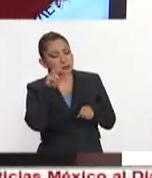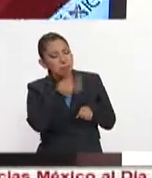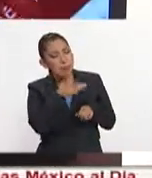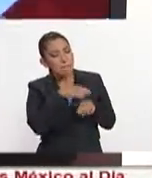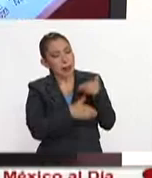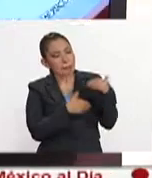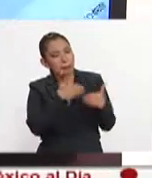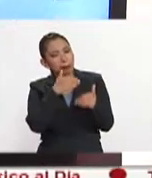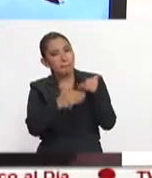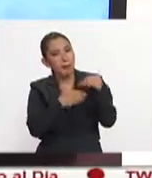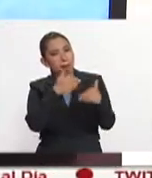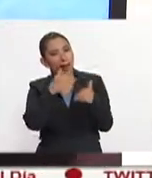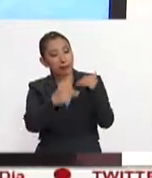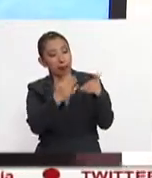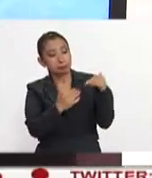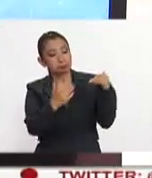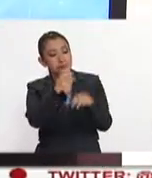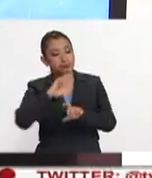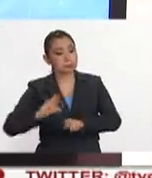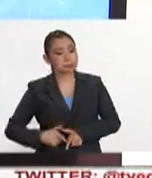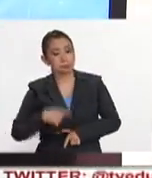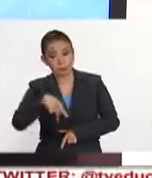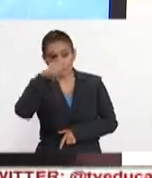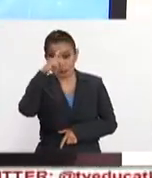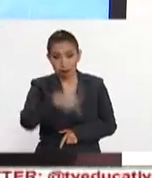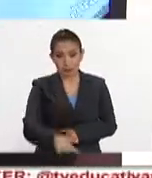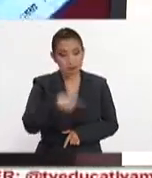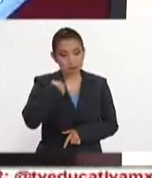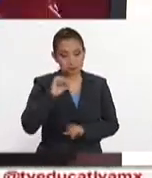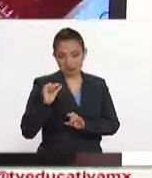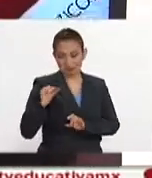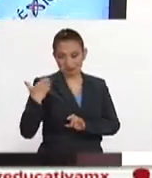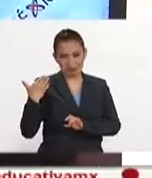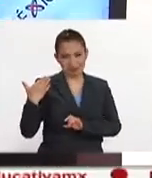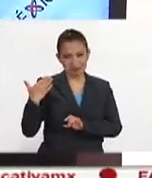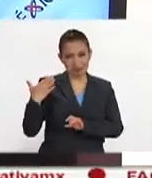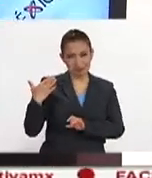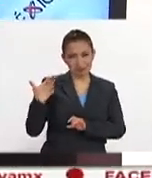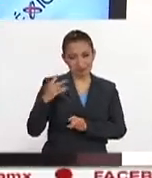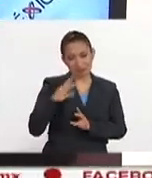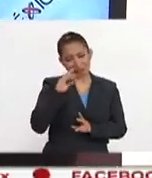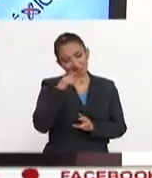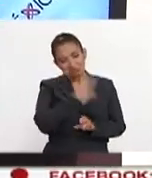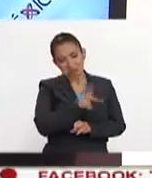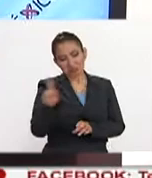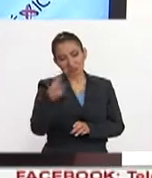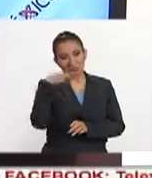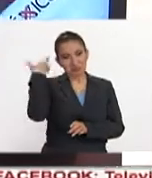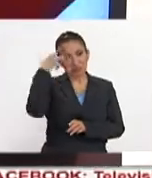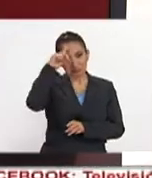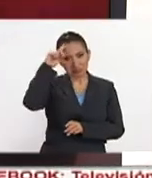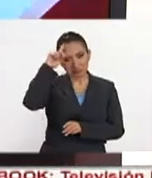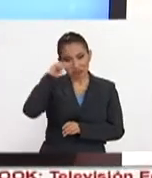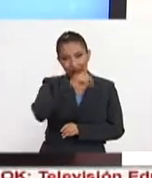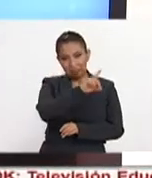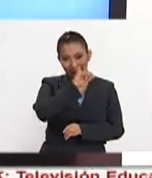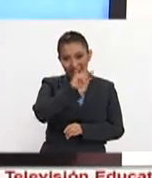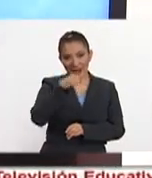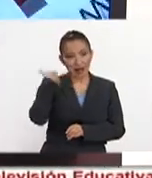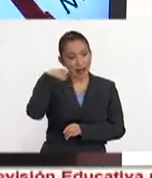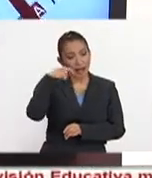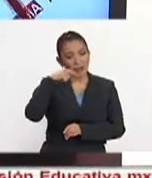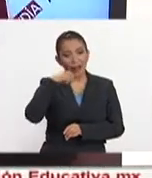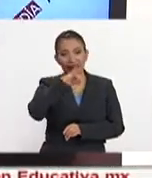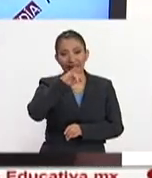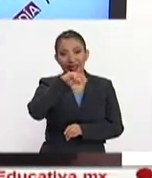perfila más a ser el máximo campeón de nuestro país. Lo acaban de relacionar con el Real Madrid. El director técnico del Querétaro,